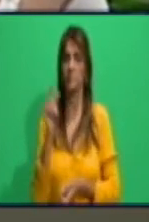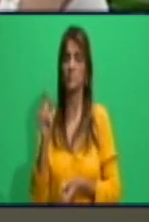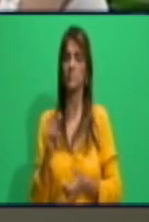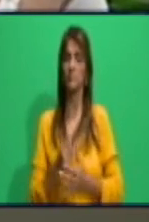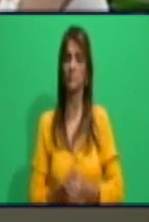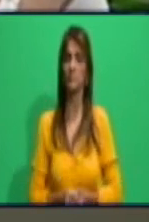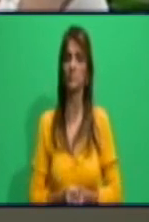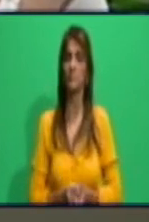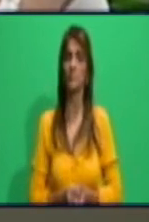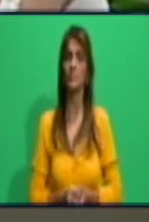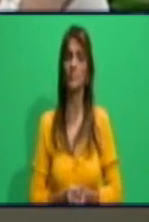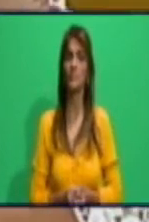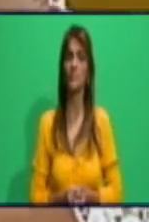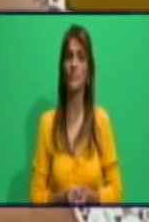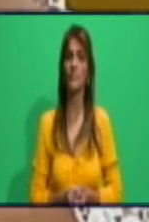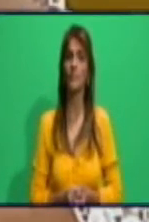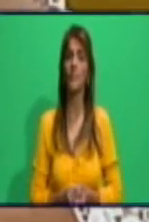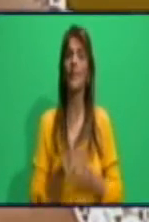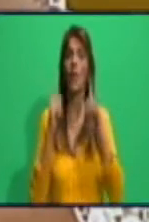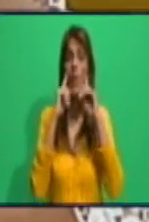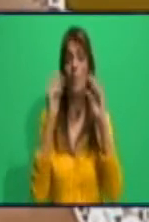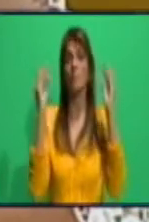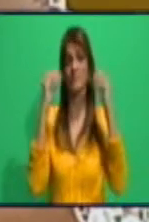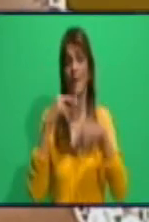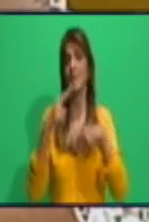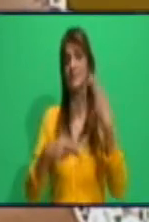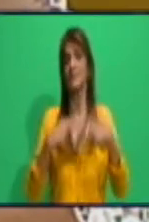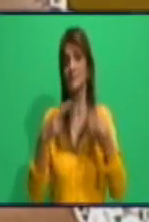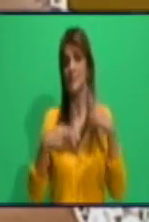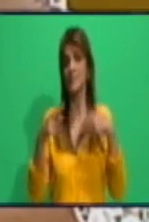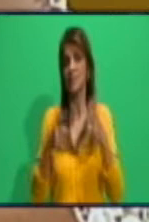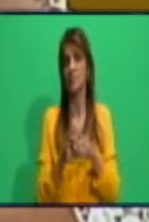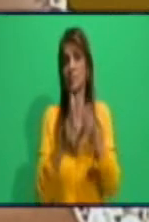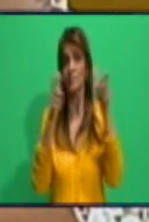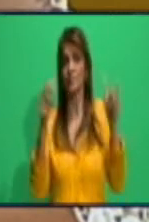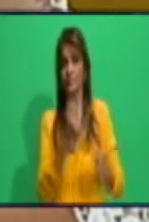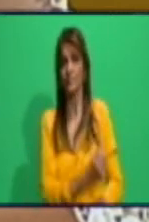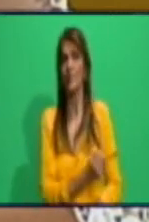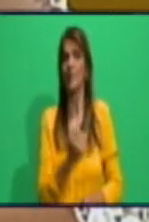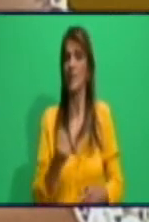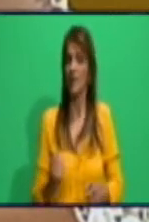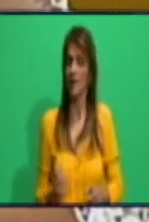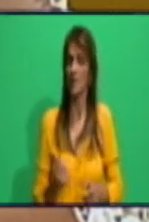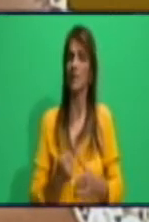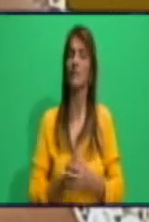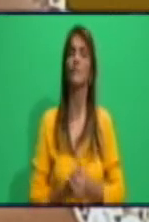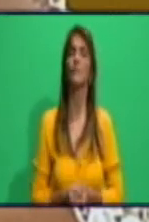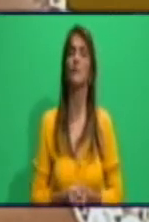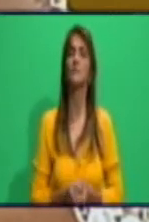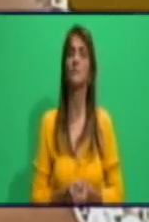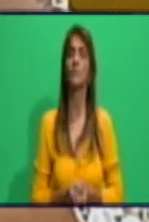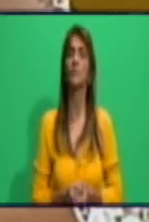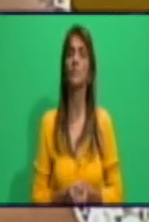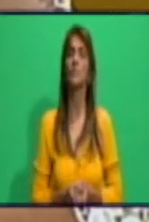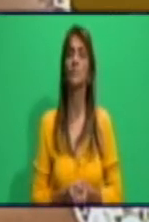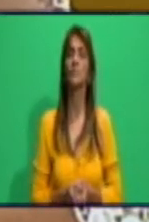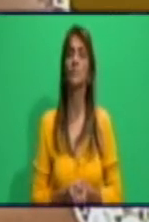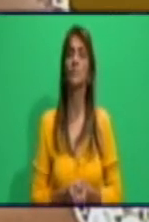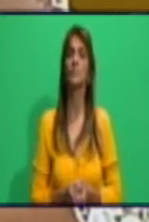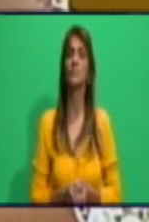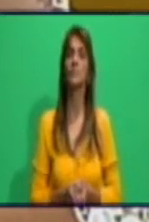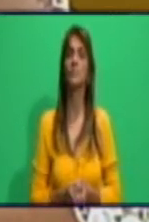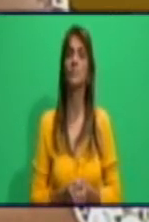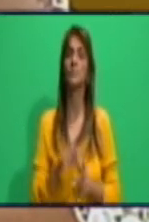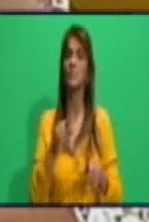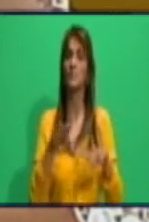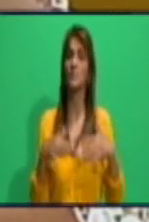pesquisas, existe un incremento de los casos subjetivos que se están identificando hoy en la comunidad. Casos subjetivos